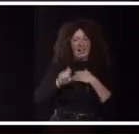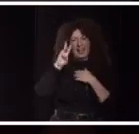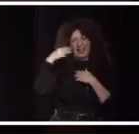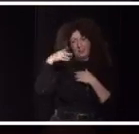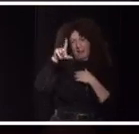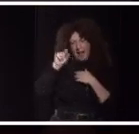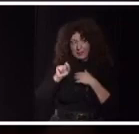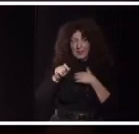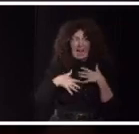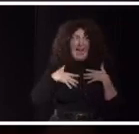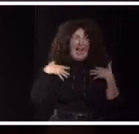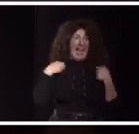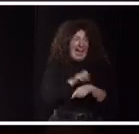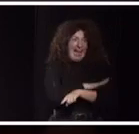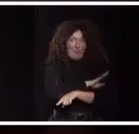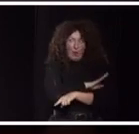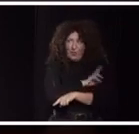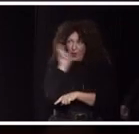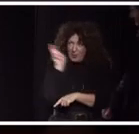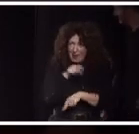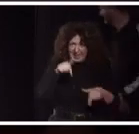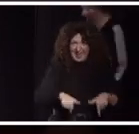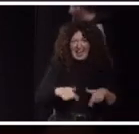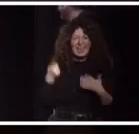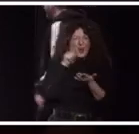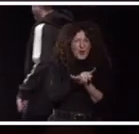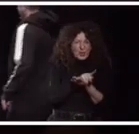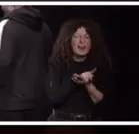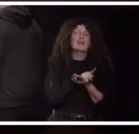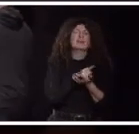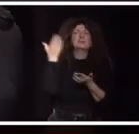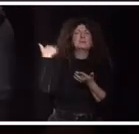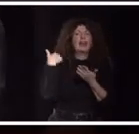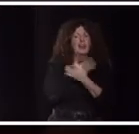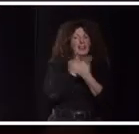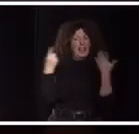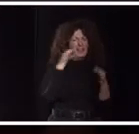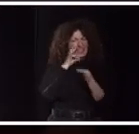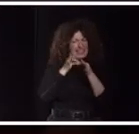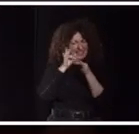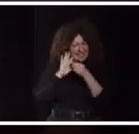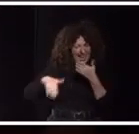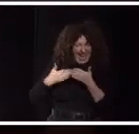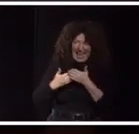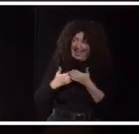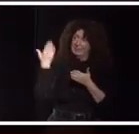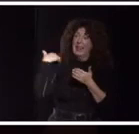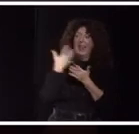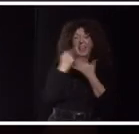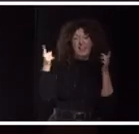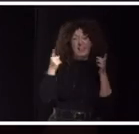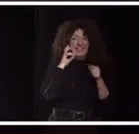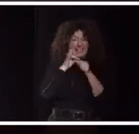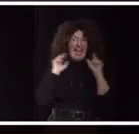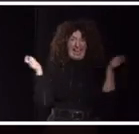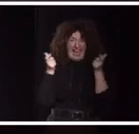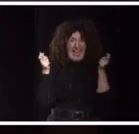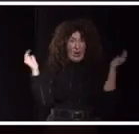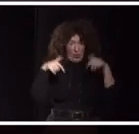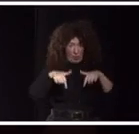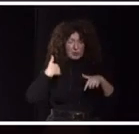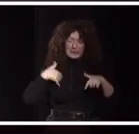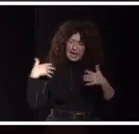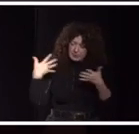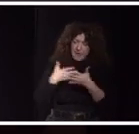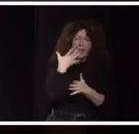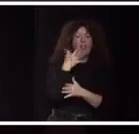Bueno, qué emoción estar aquí otra vez después de ese 16 de septiembre que nos reunimos aquí. Han pasado 50